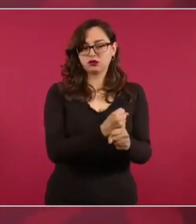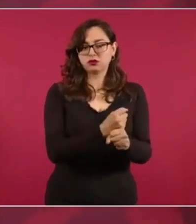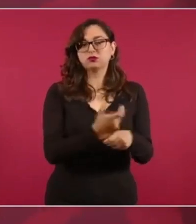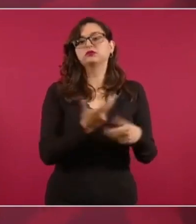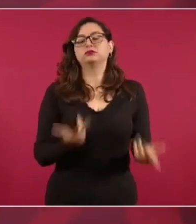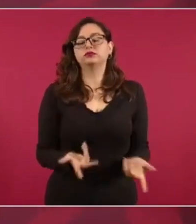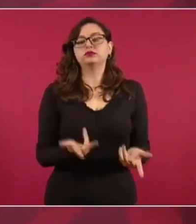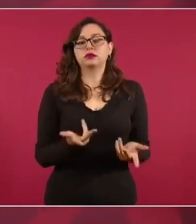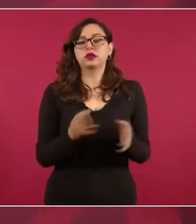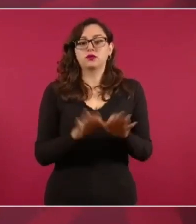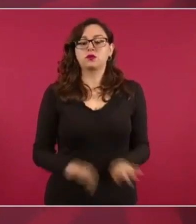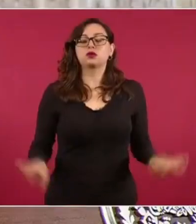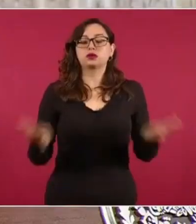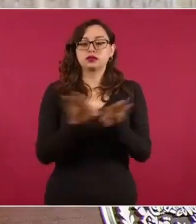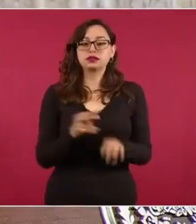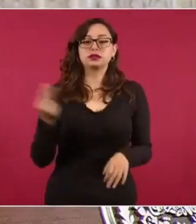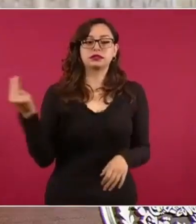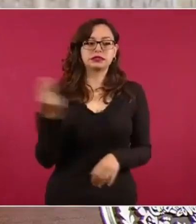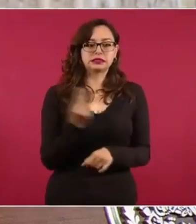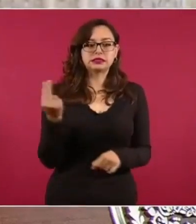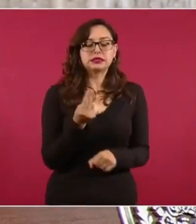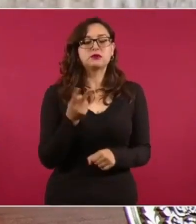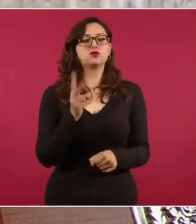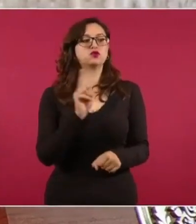Hay 3